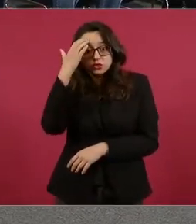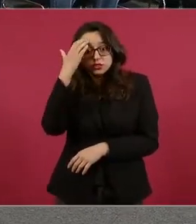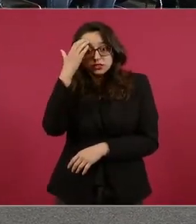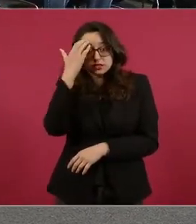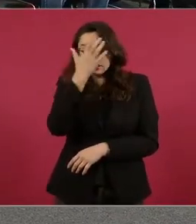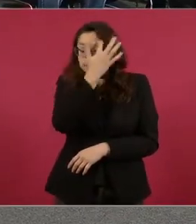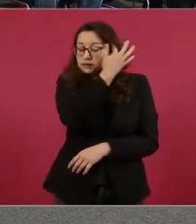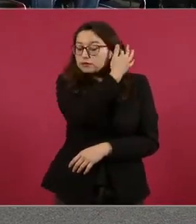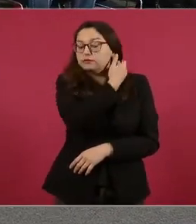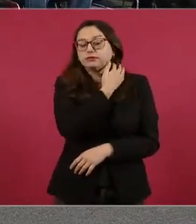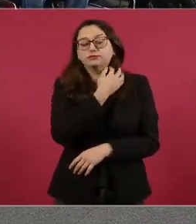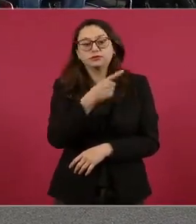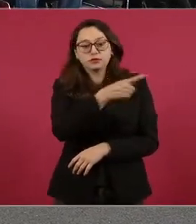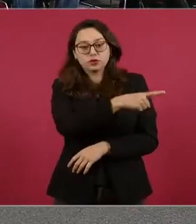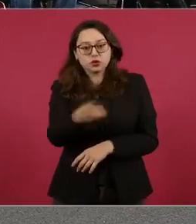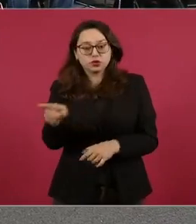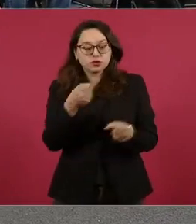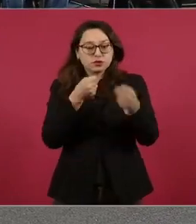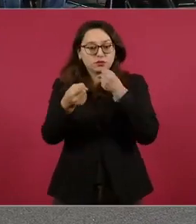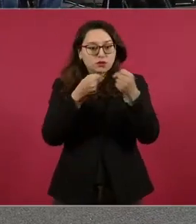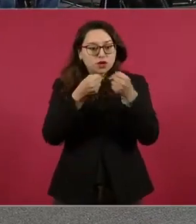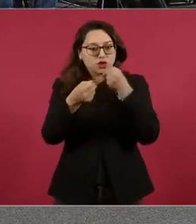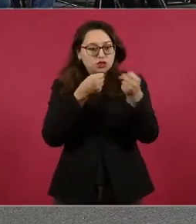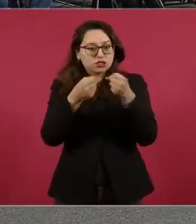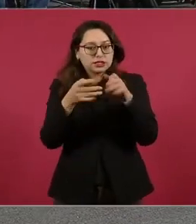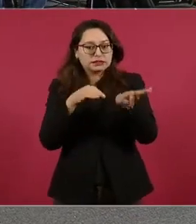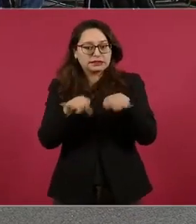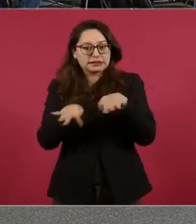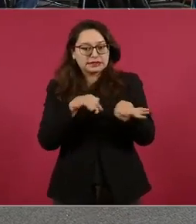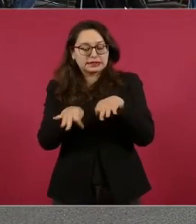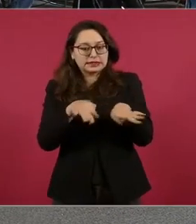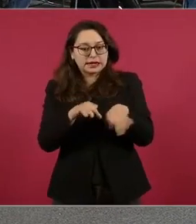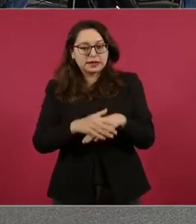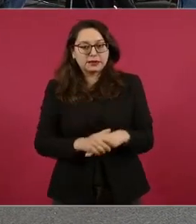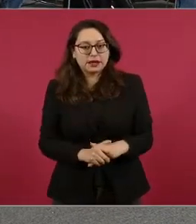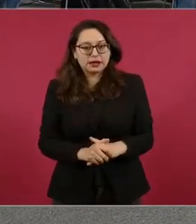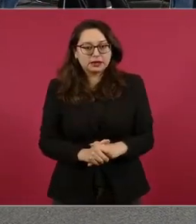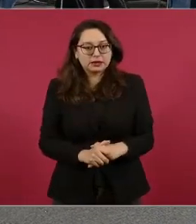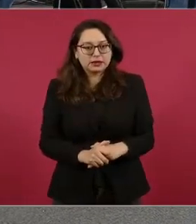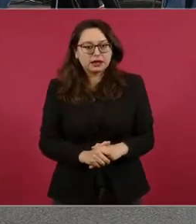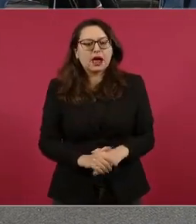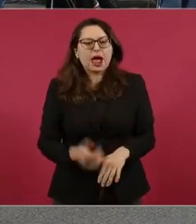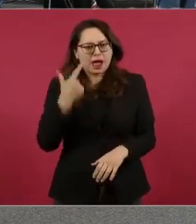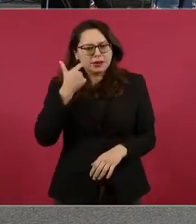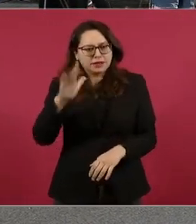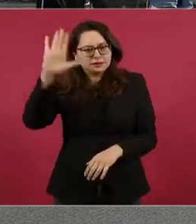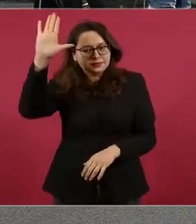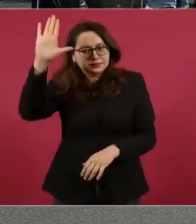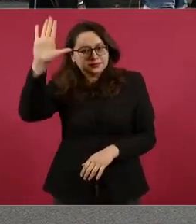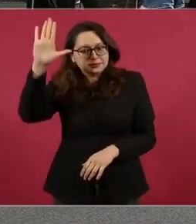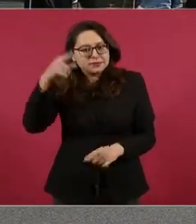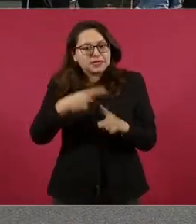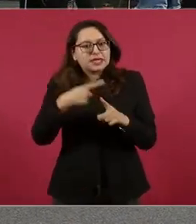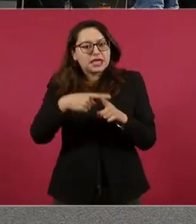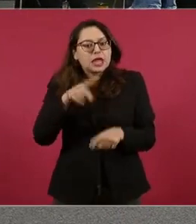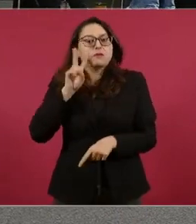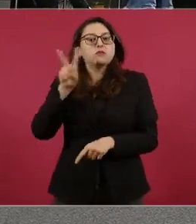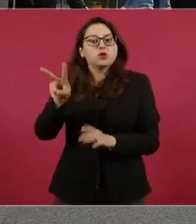estamos hablando de los mejores más inform no déjen las arriba un ratito un ratito nada más para contar déjenla